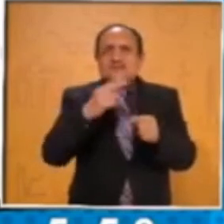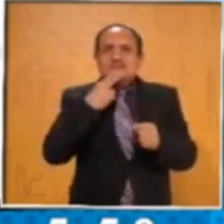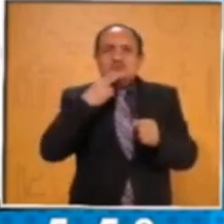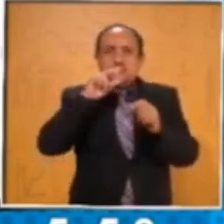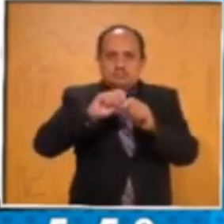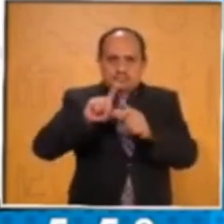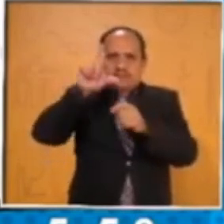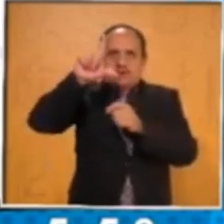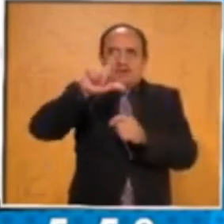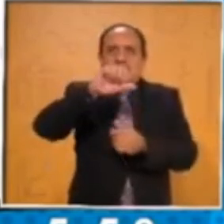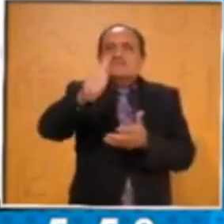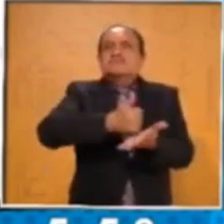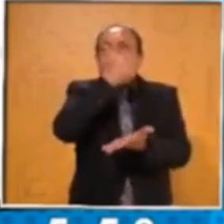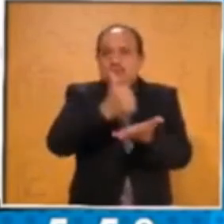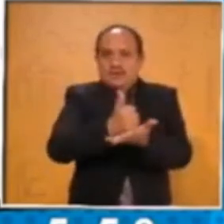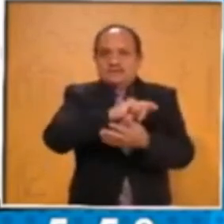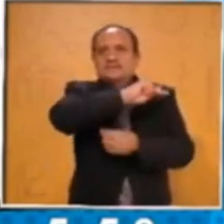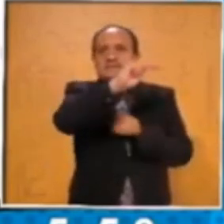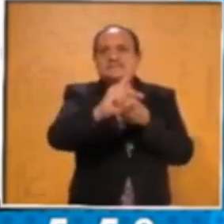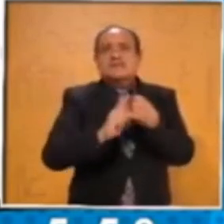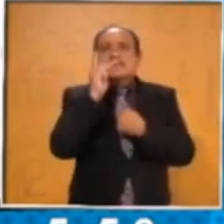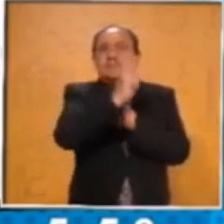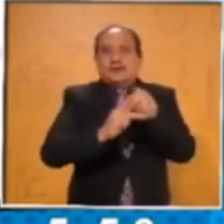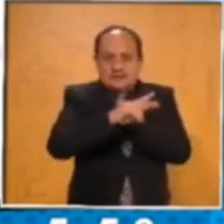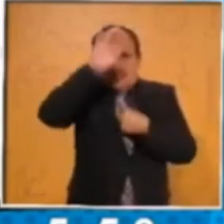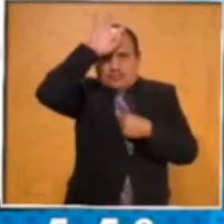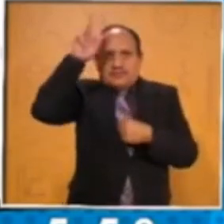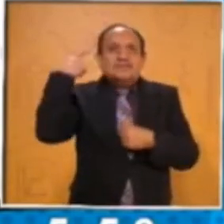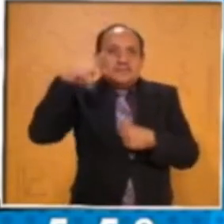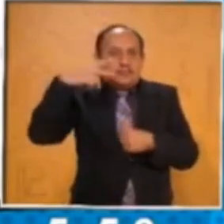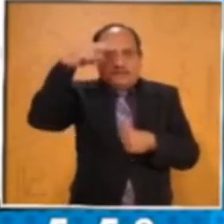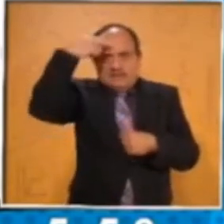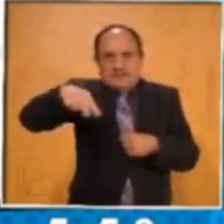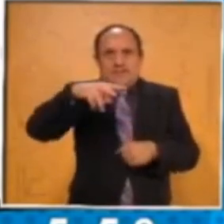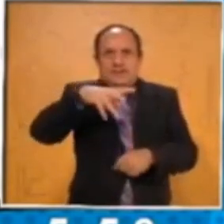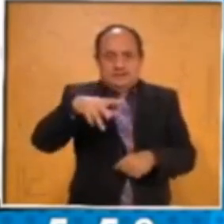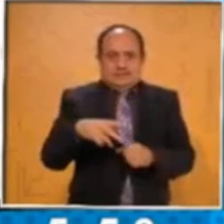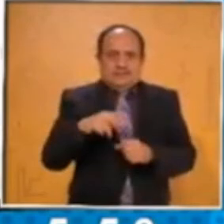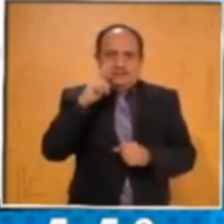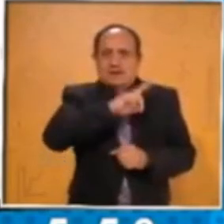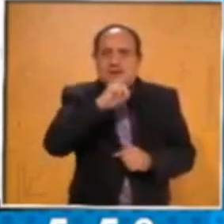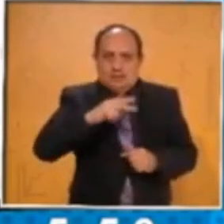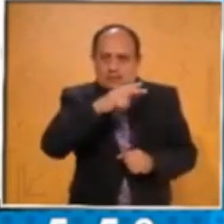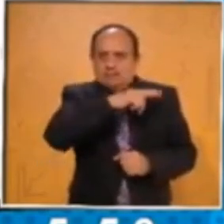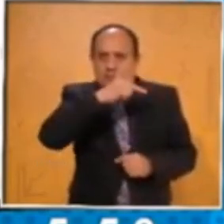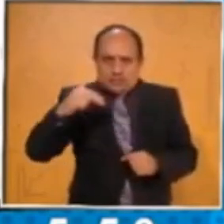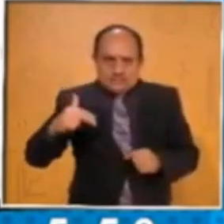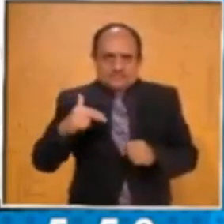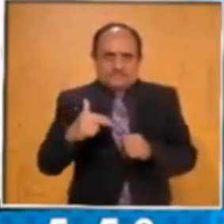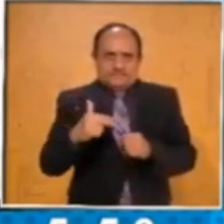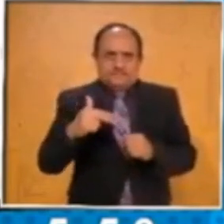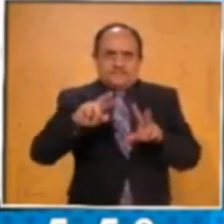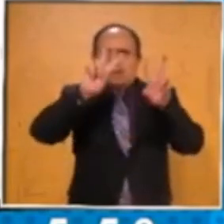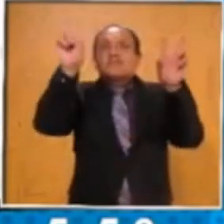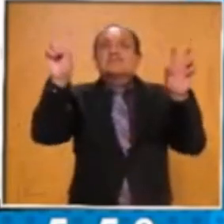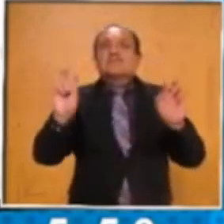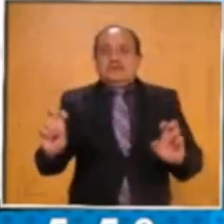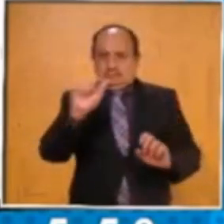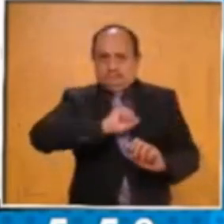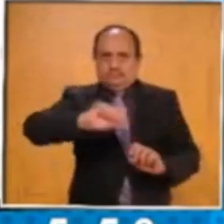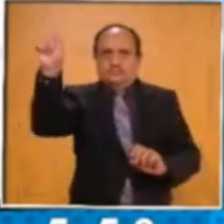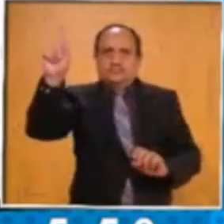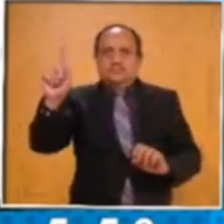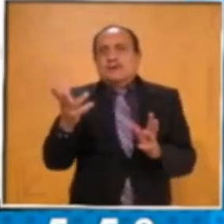en ciudades y países, Monterrey, Puebla, México, Holanda, etc. En títulos profesionales o